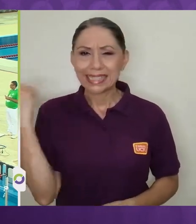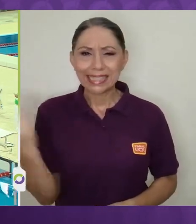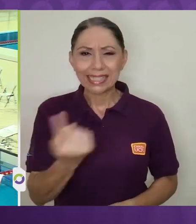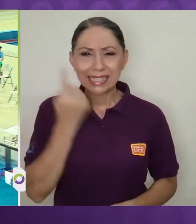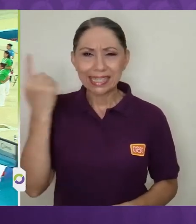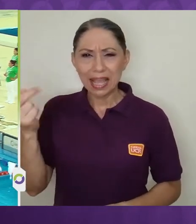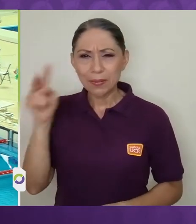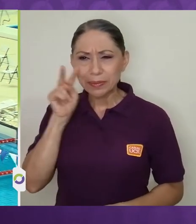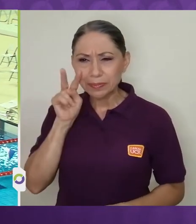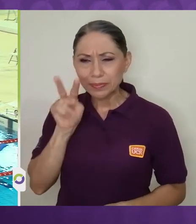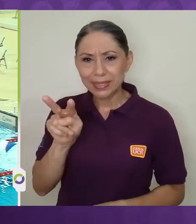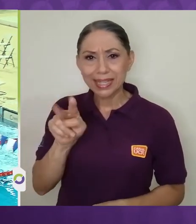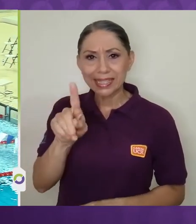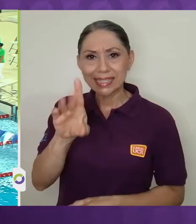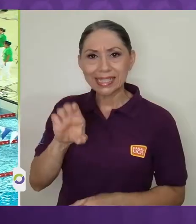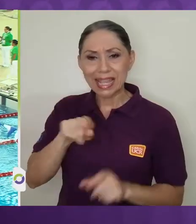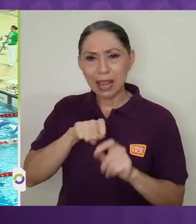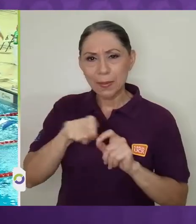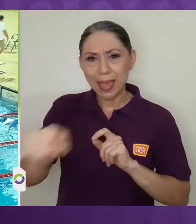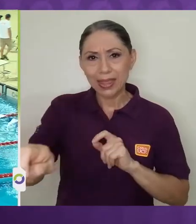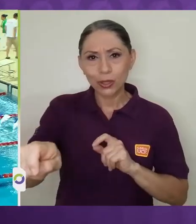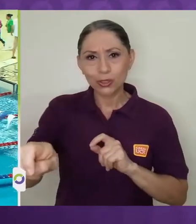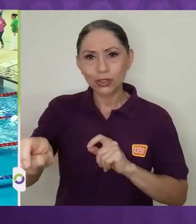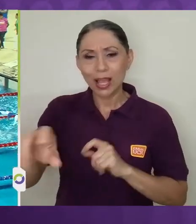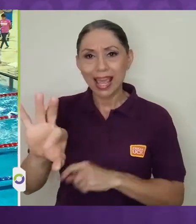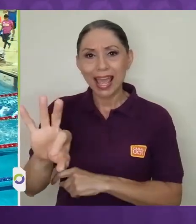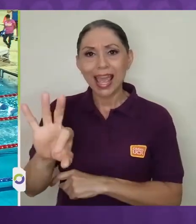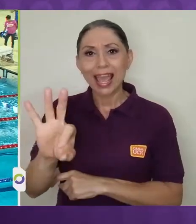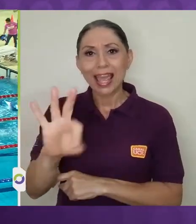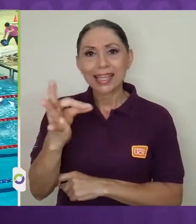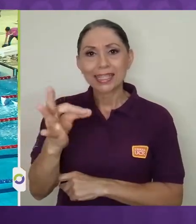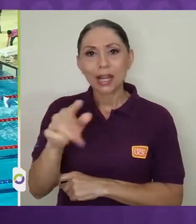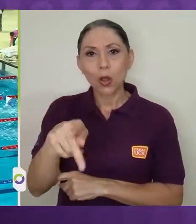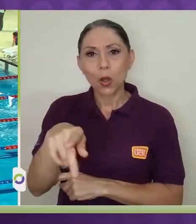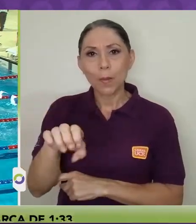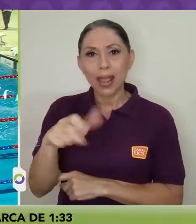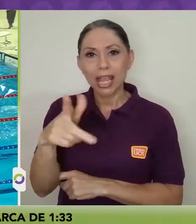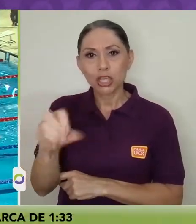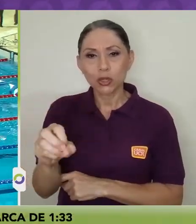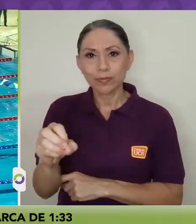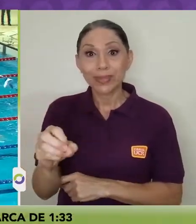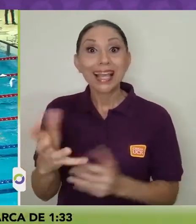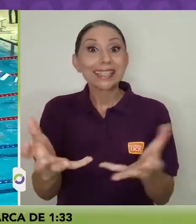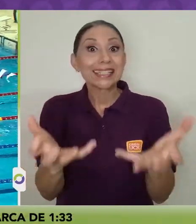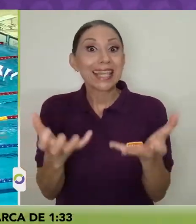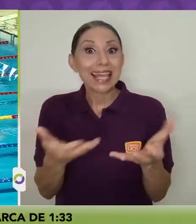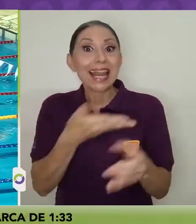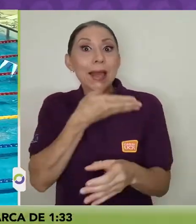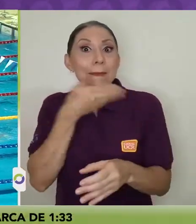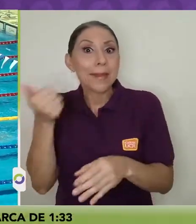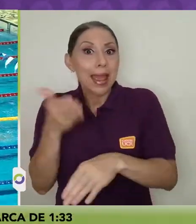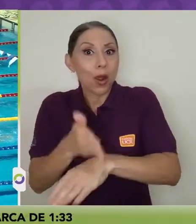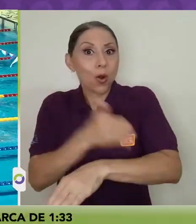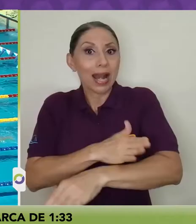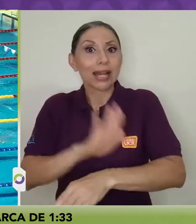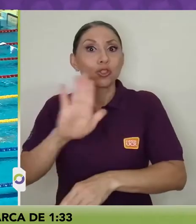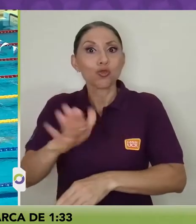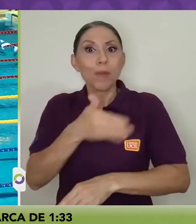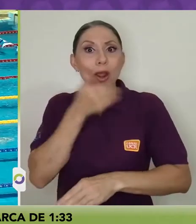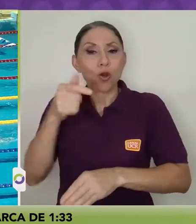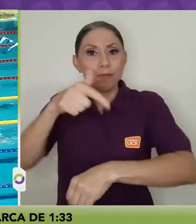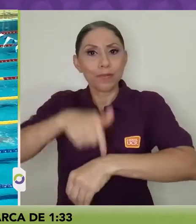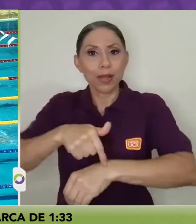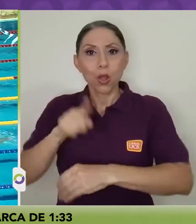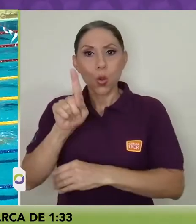Tenemos siempre la mirada puesta en los 100 metros estilo pecho, y en un principio es intentar mejorar su mejor marca de 1